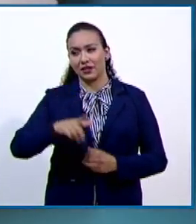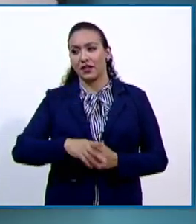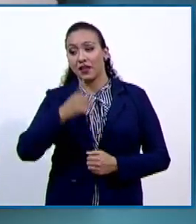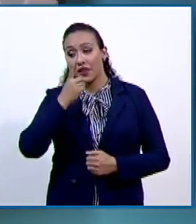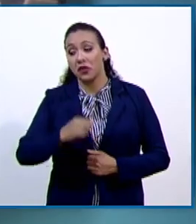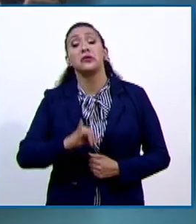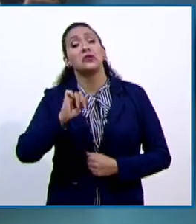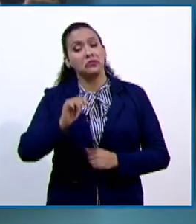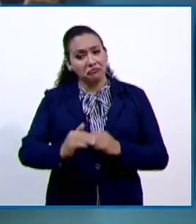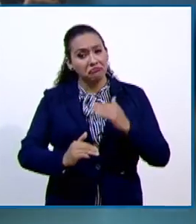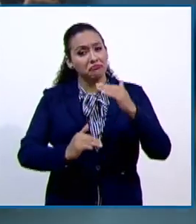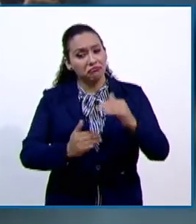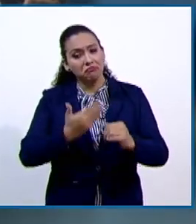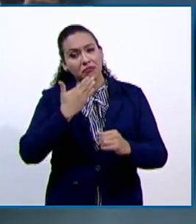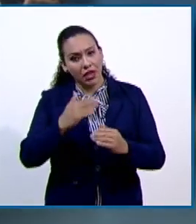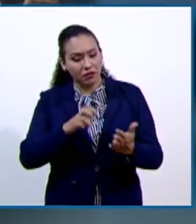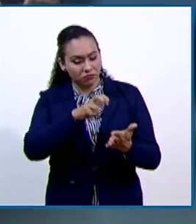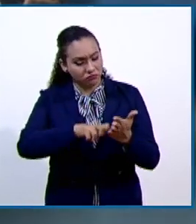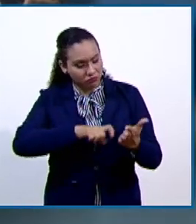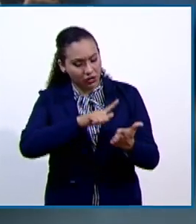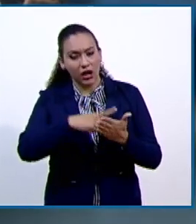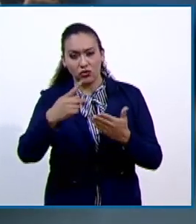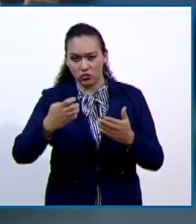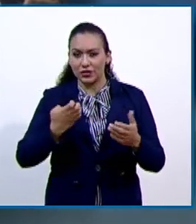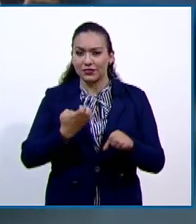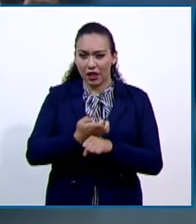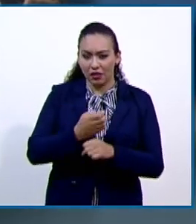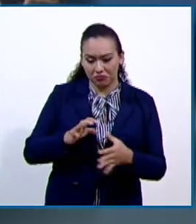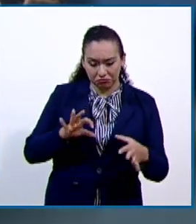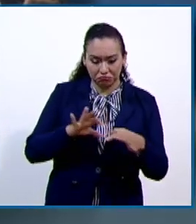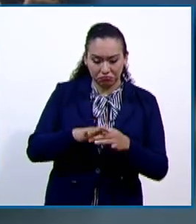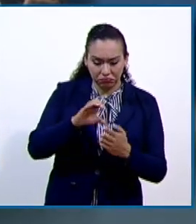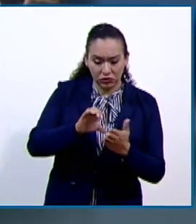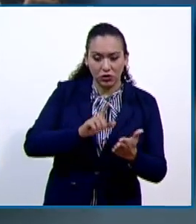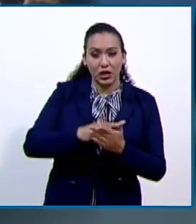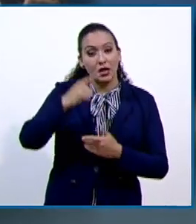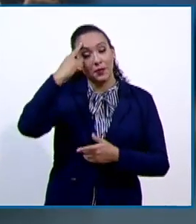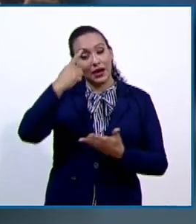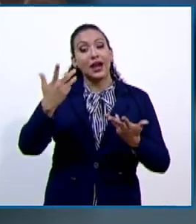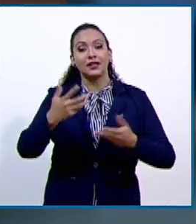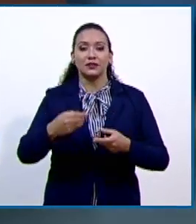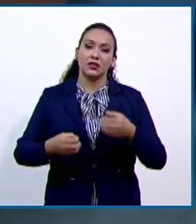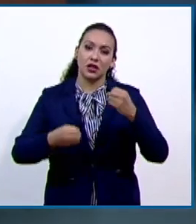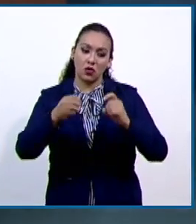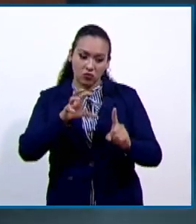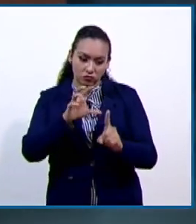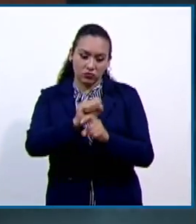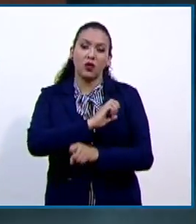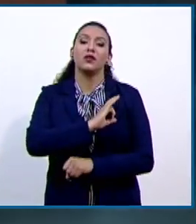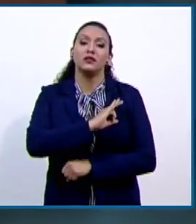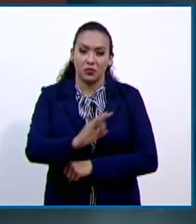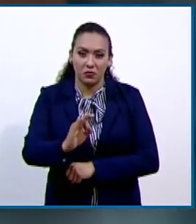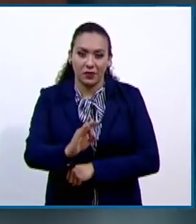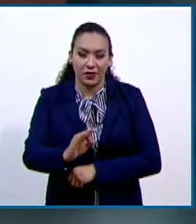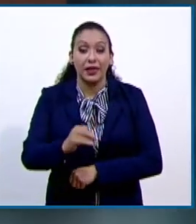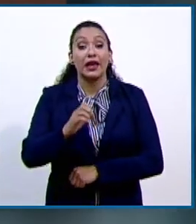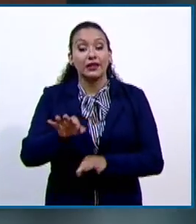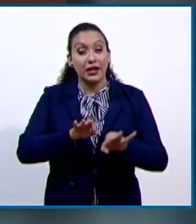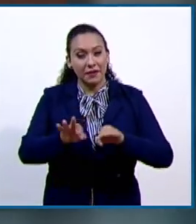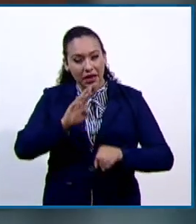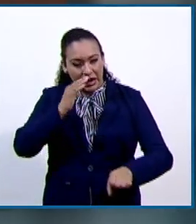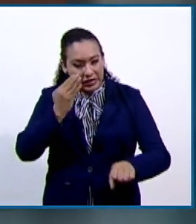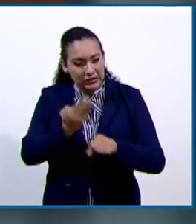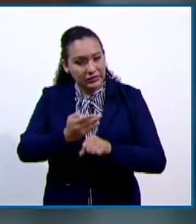la homologación de la reforma judicial en la entidad para garantizar que la impartición de justicia se conduzca con certeza, responsabilidad